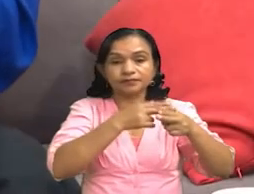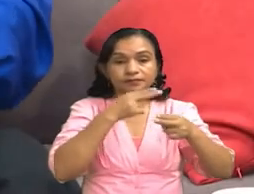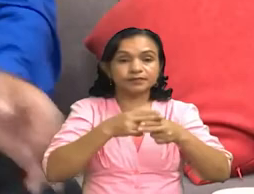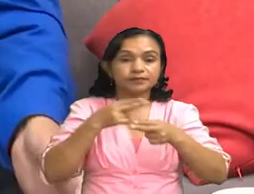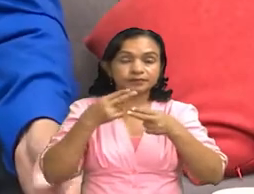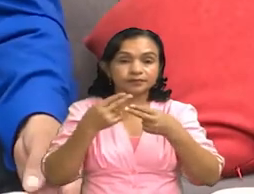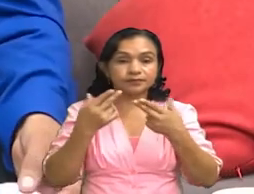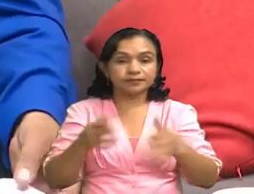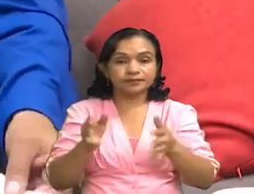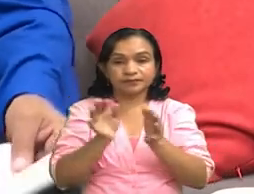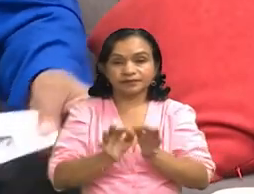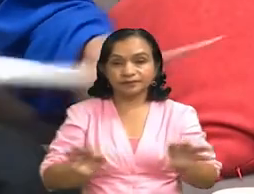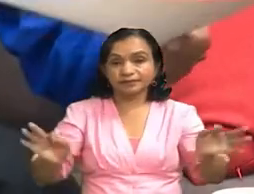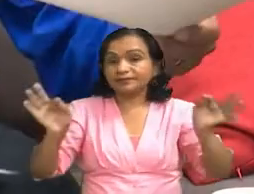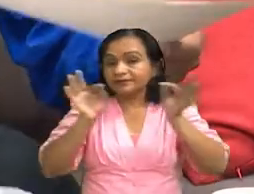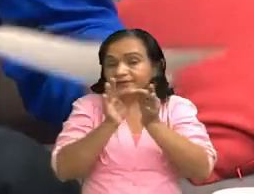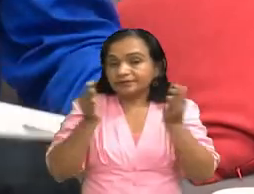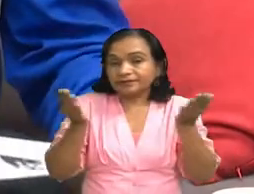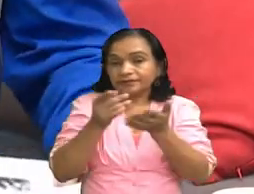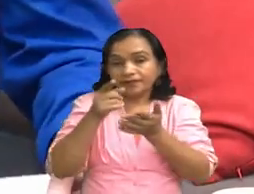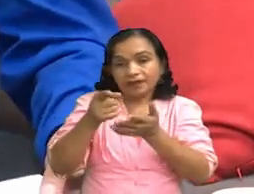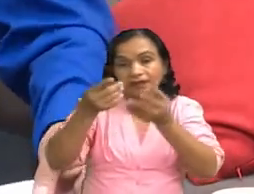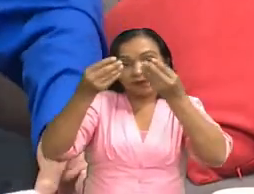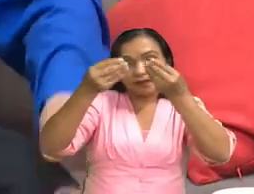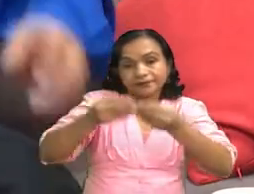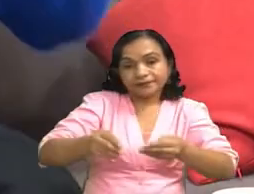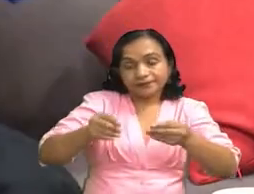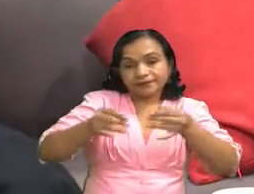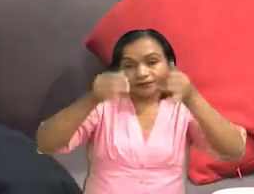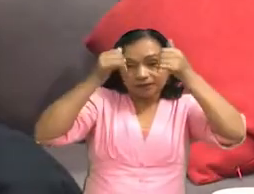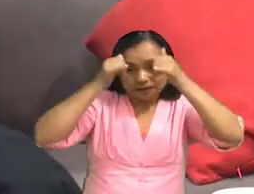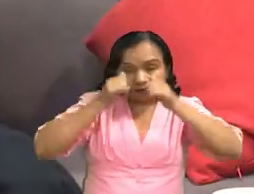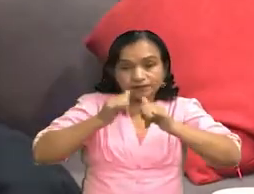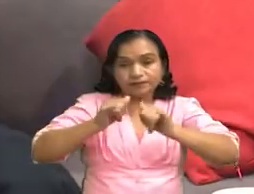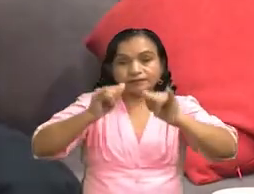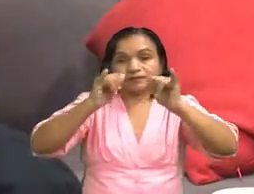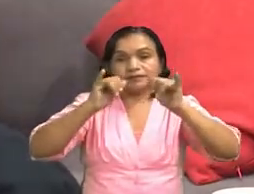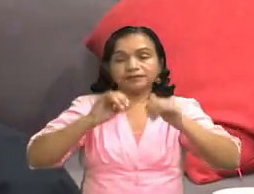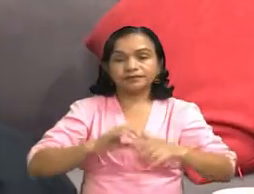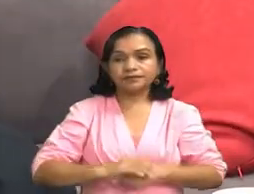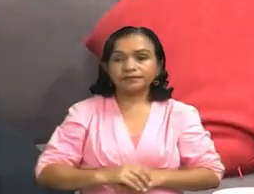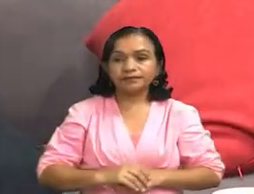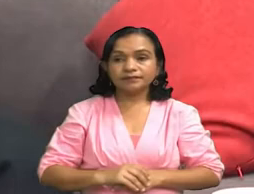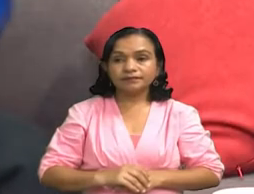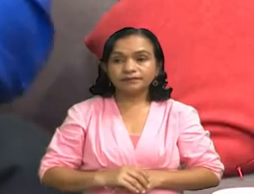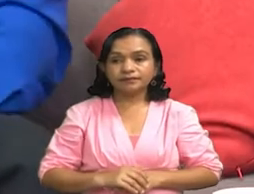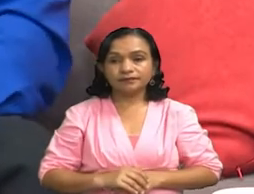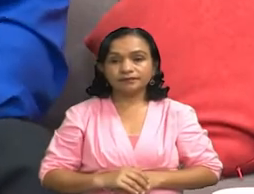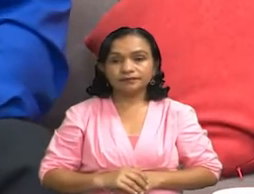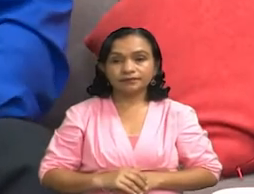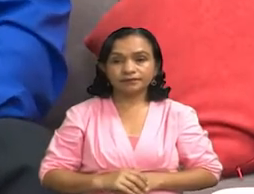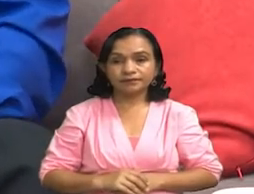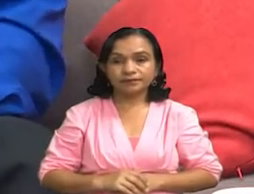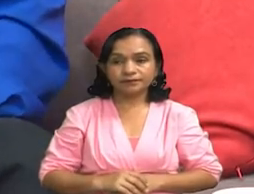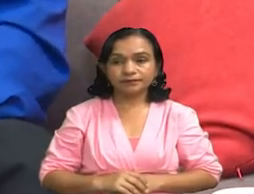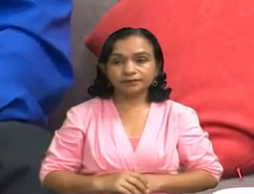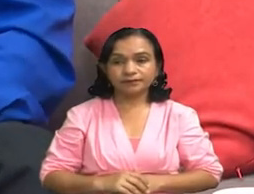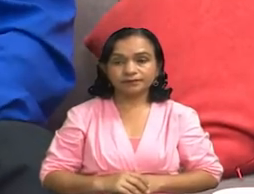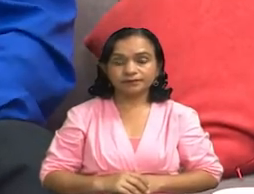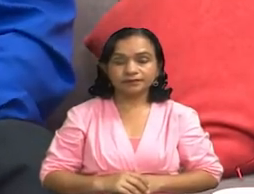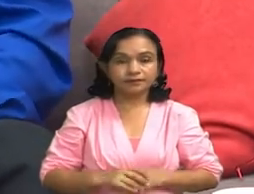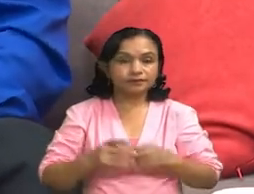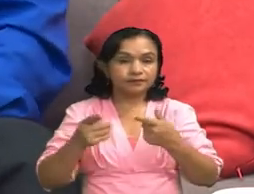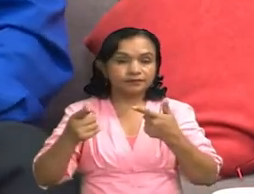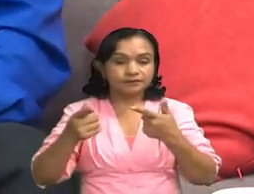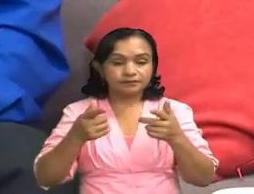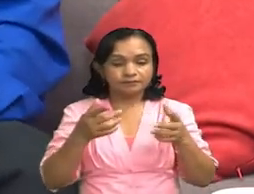es interesante. O sea, a vos se te pierde, por ejemplo, un bovino. Ok. Y se lo... los dañinos